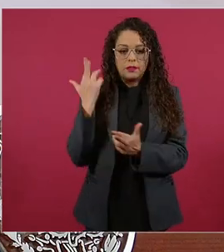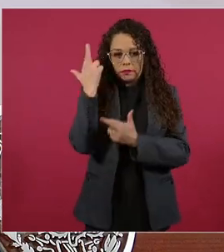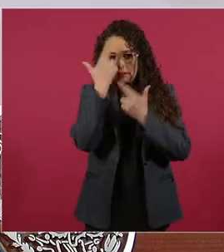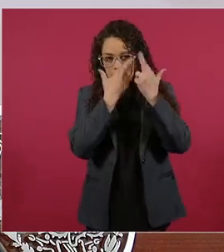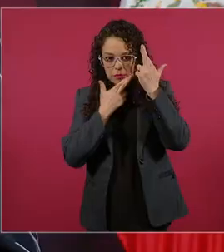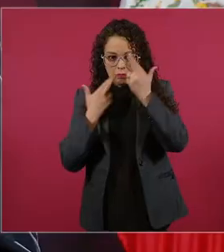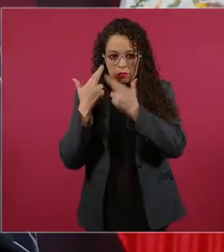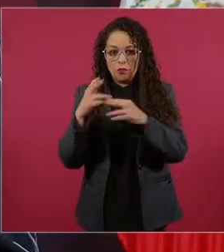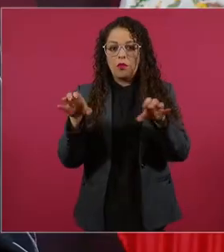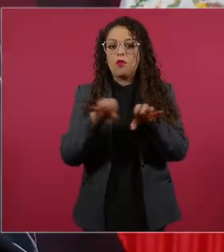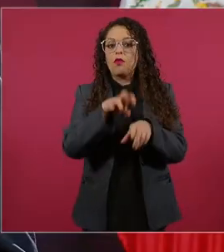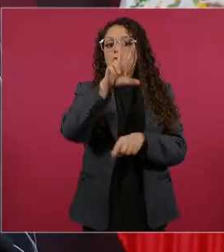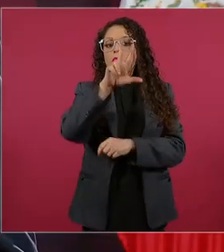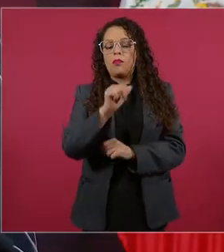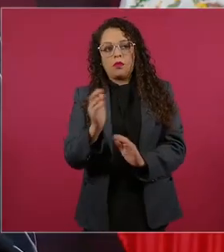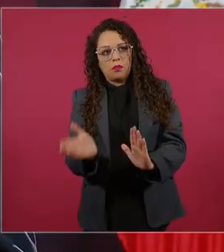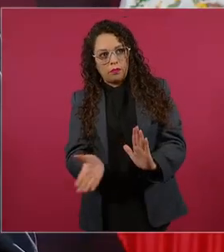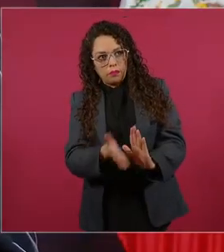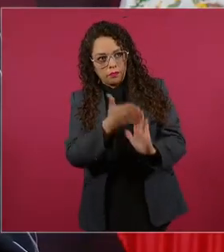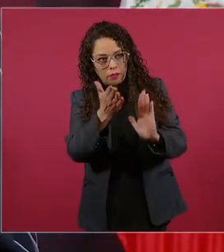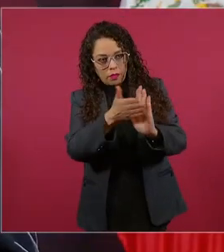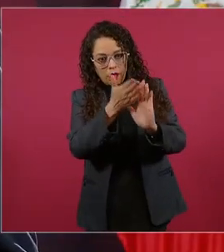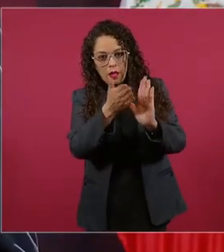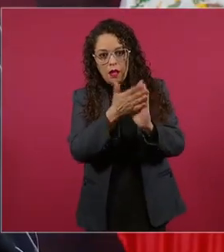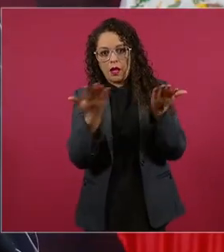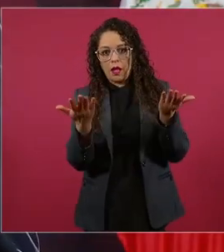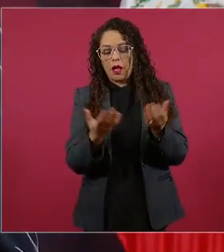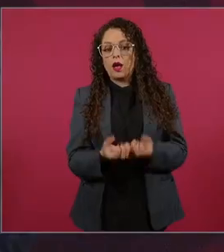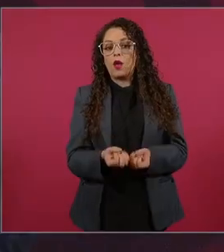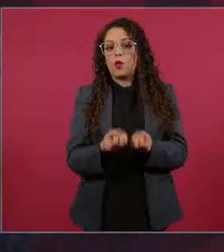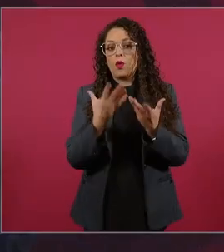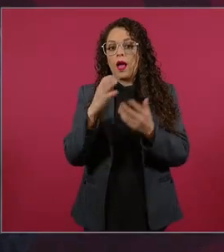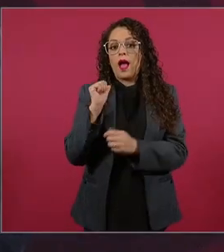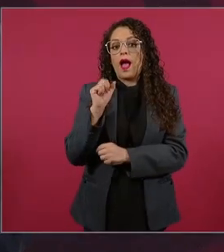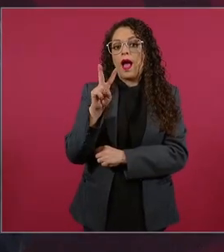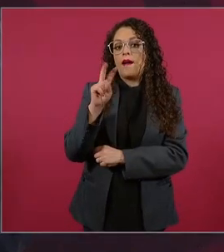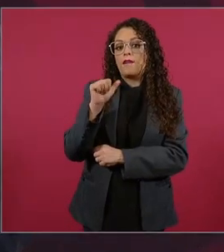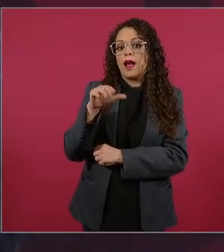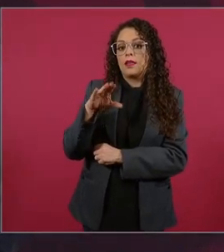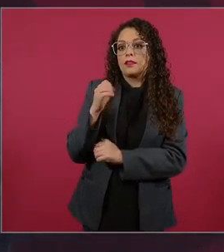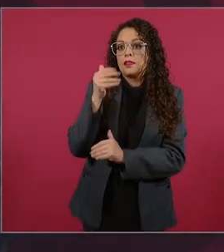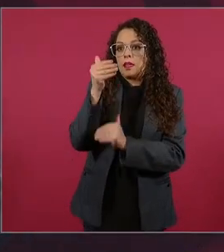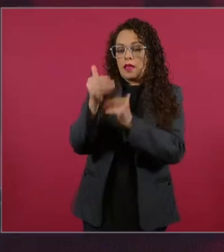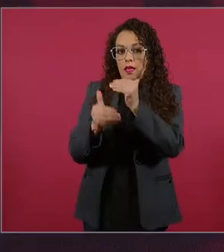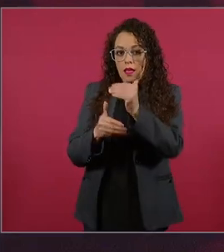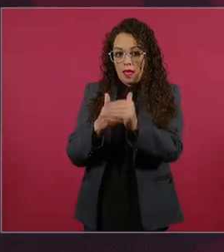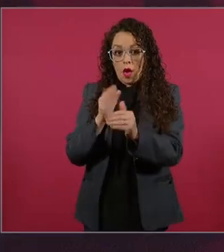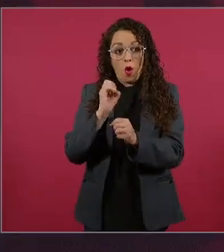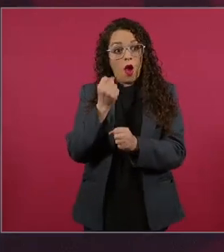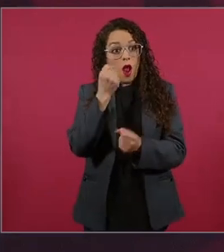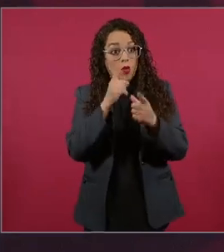la terminación de obras. Se van conociendo a los